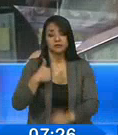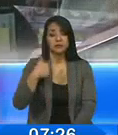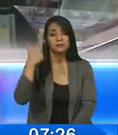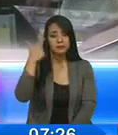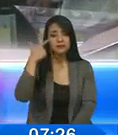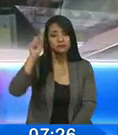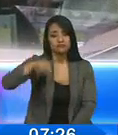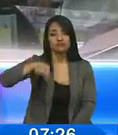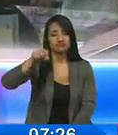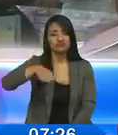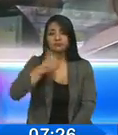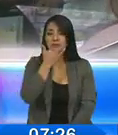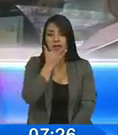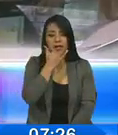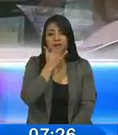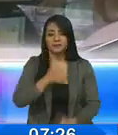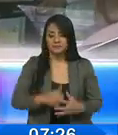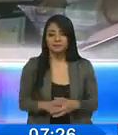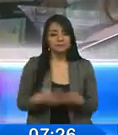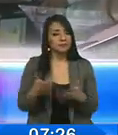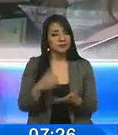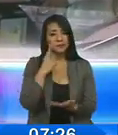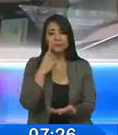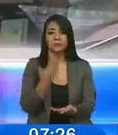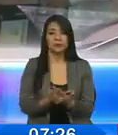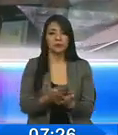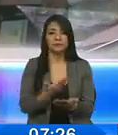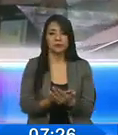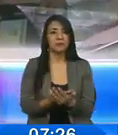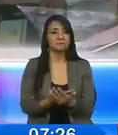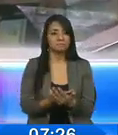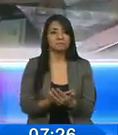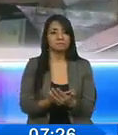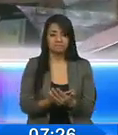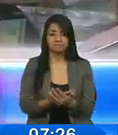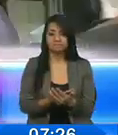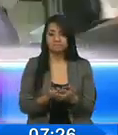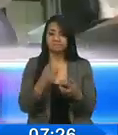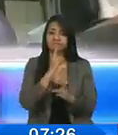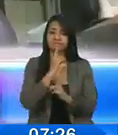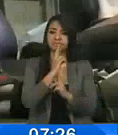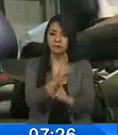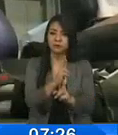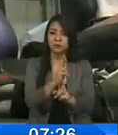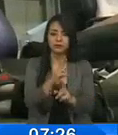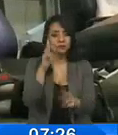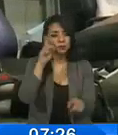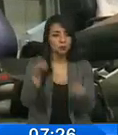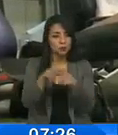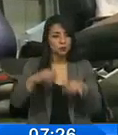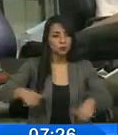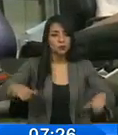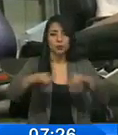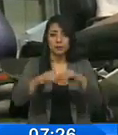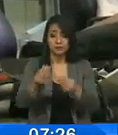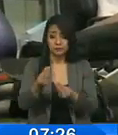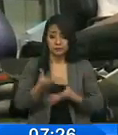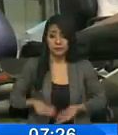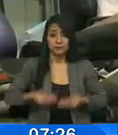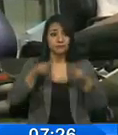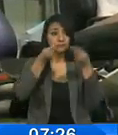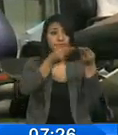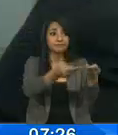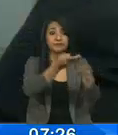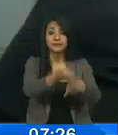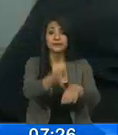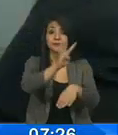hay los suficientes indicios para que nos hayamos pronunciado en este sentido. Se espera que este informe sea elevado al Pleno de la